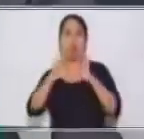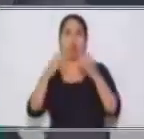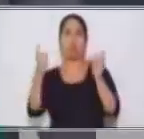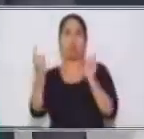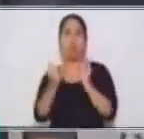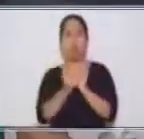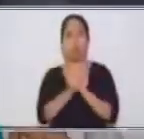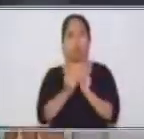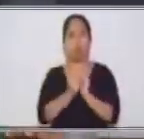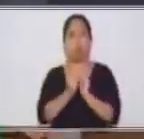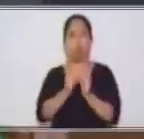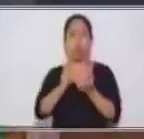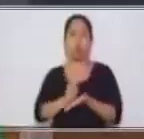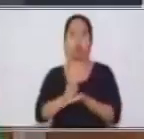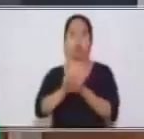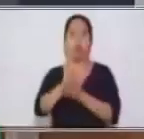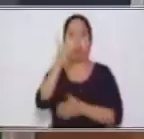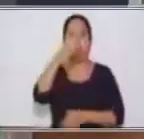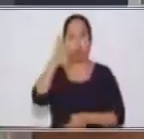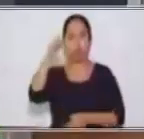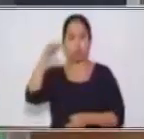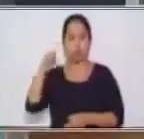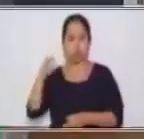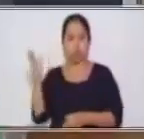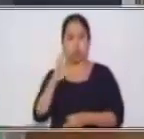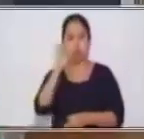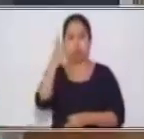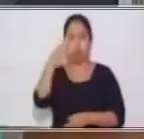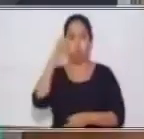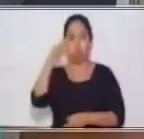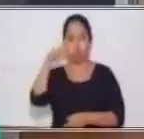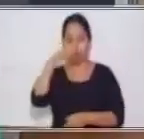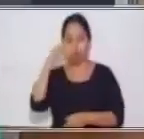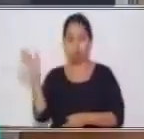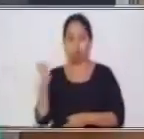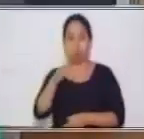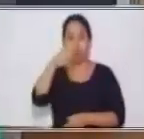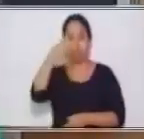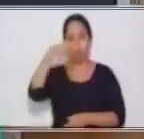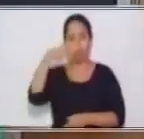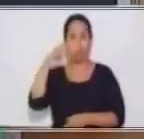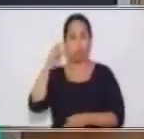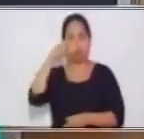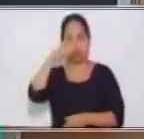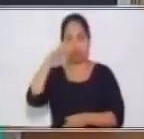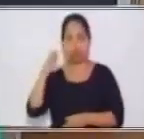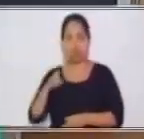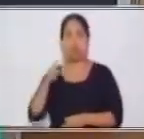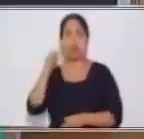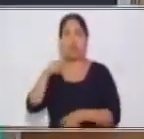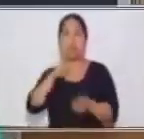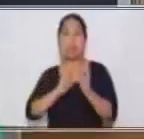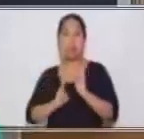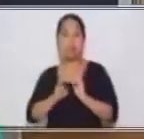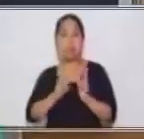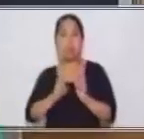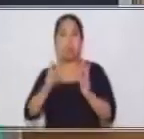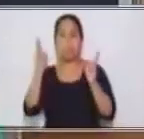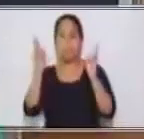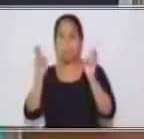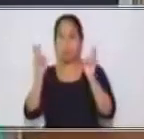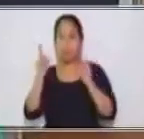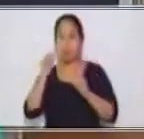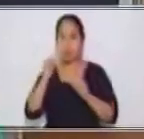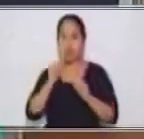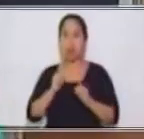valores del seno, coseno y tangente, que son las básicas que nosotros vamos a reconocer en